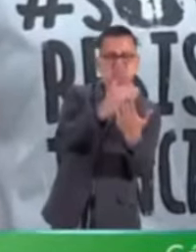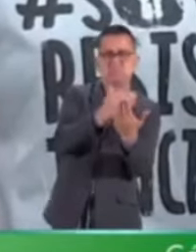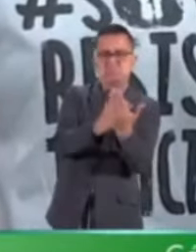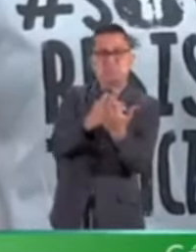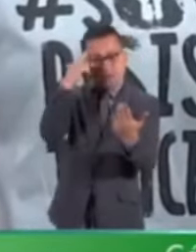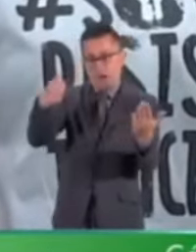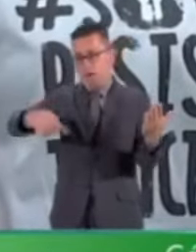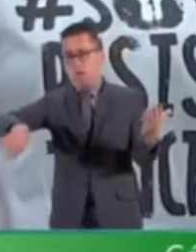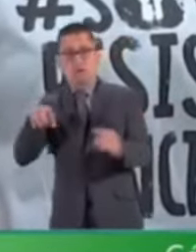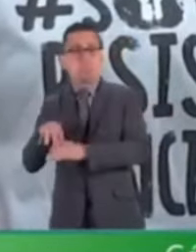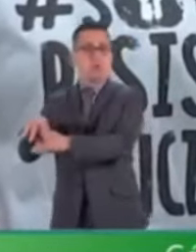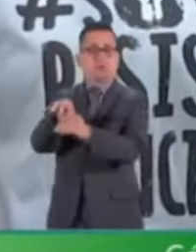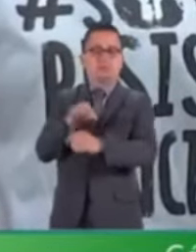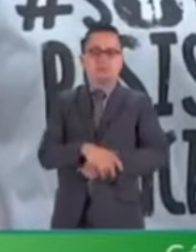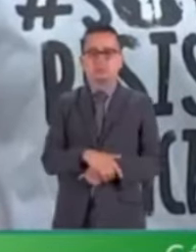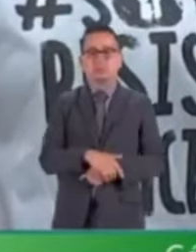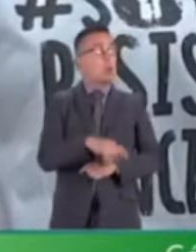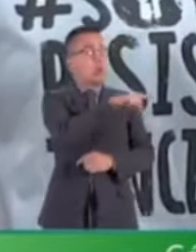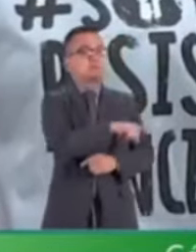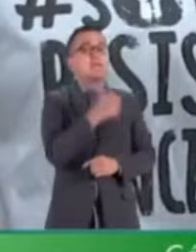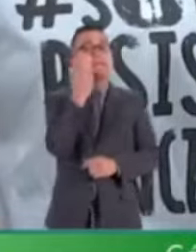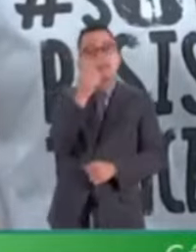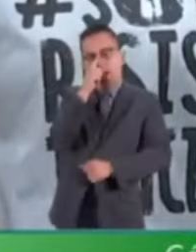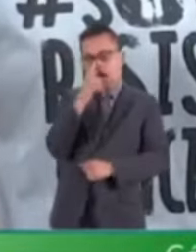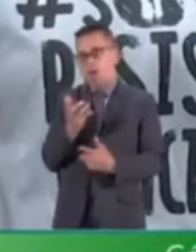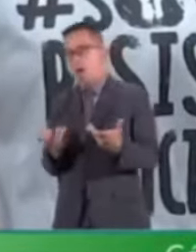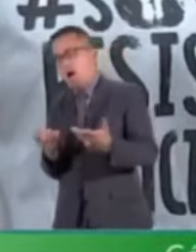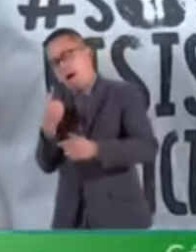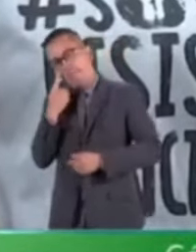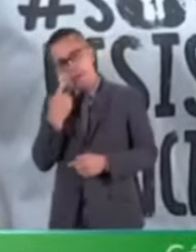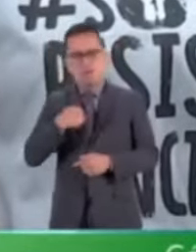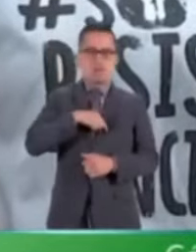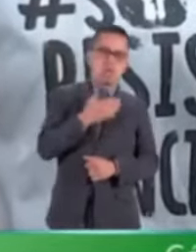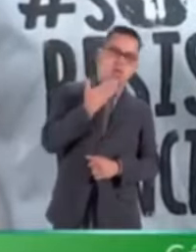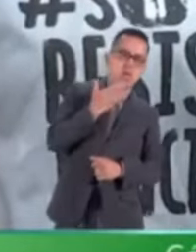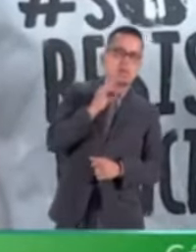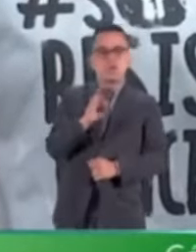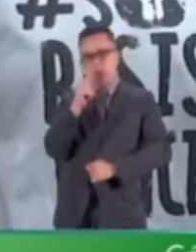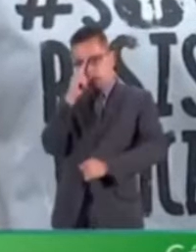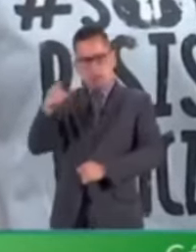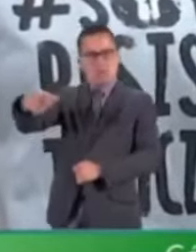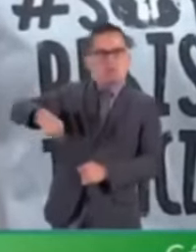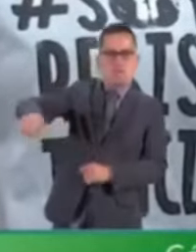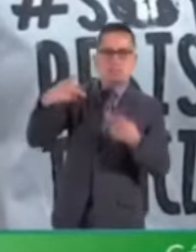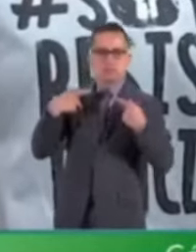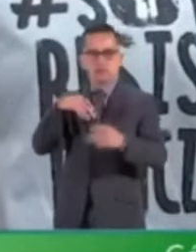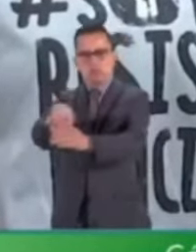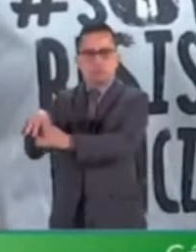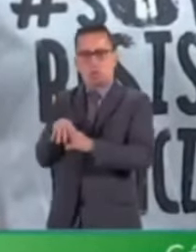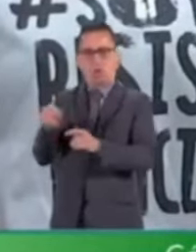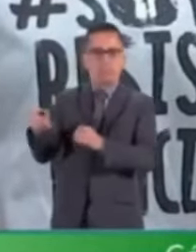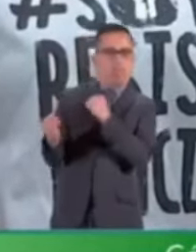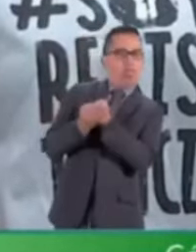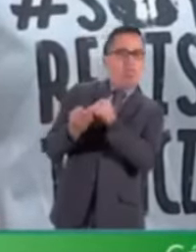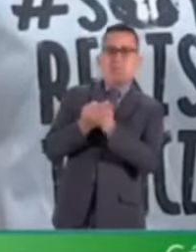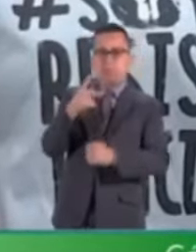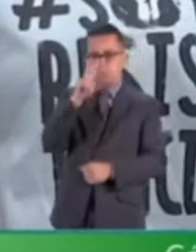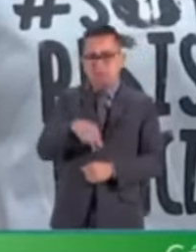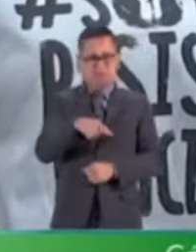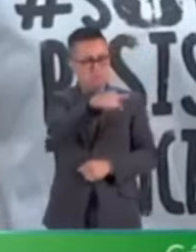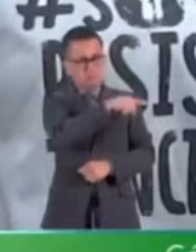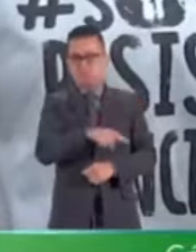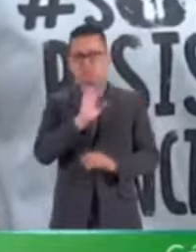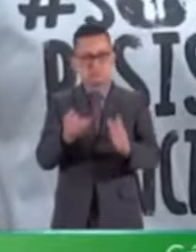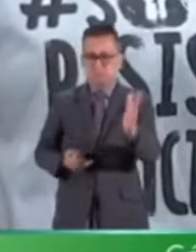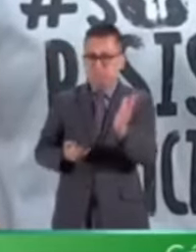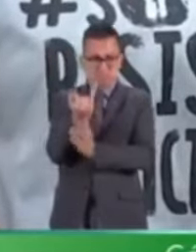lo que pretenden es lavar cara, legitimar a través de las personas lo que ustedes ya definieron en una lista, y